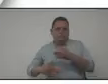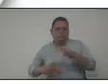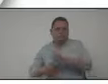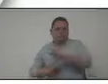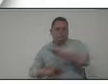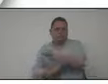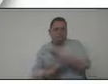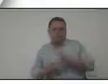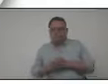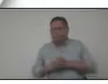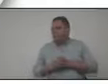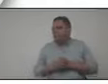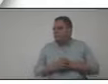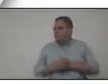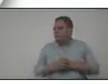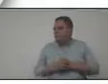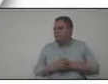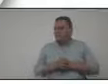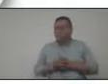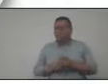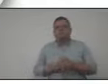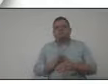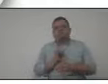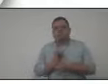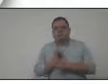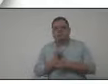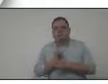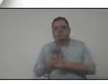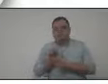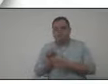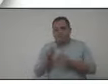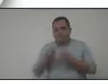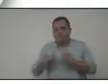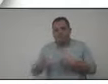fortaleciendo con nuestras instituciones y sacando